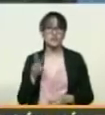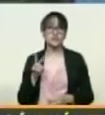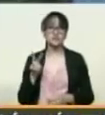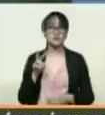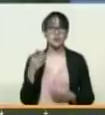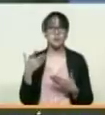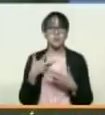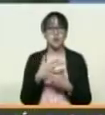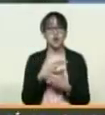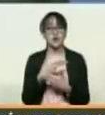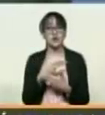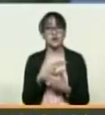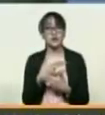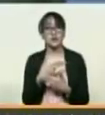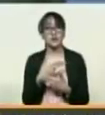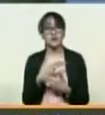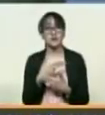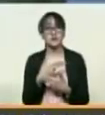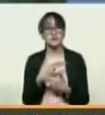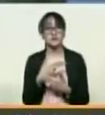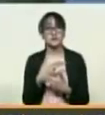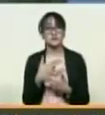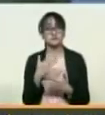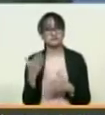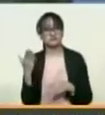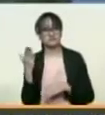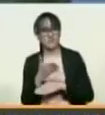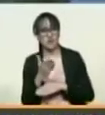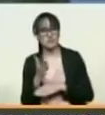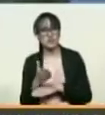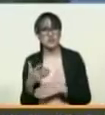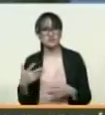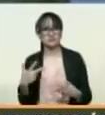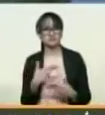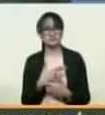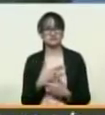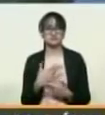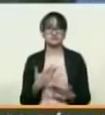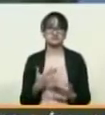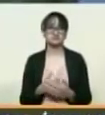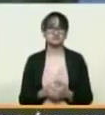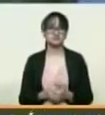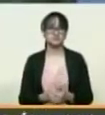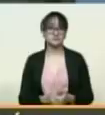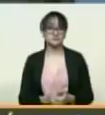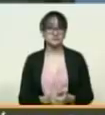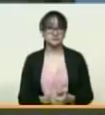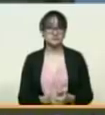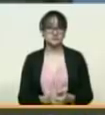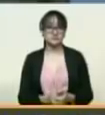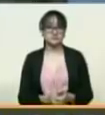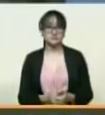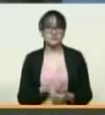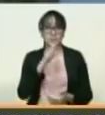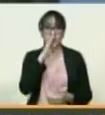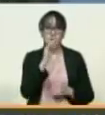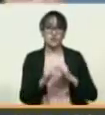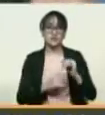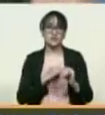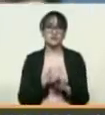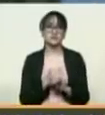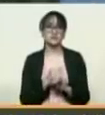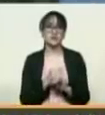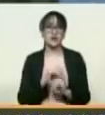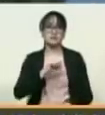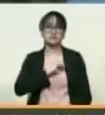bloqueado por las supuestas sanciones estas, las medidas coercitivas unilaterales. La banca internacional, por